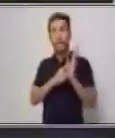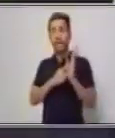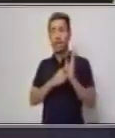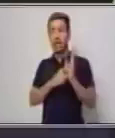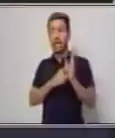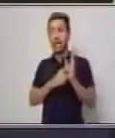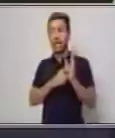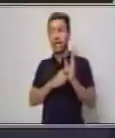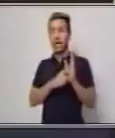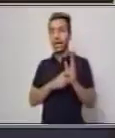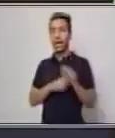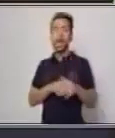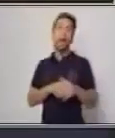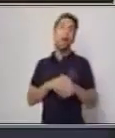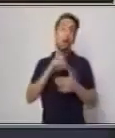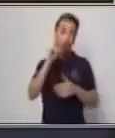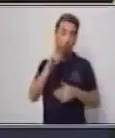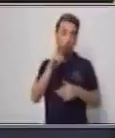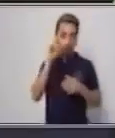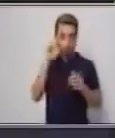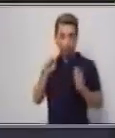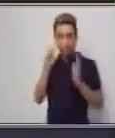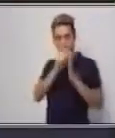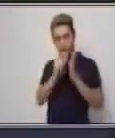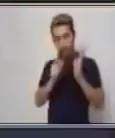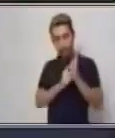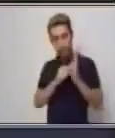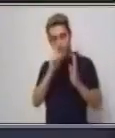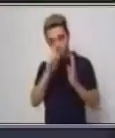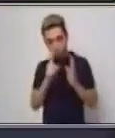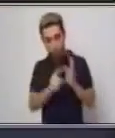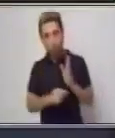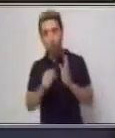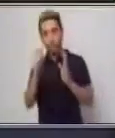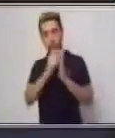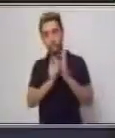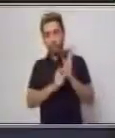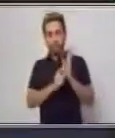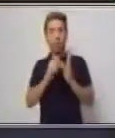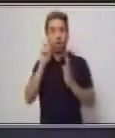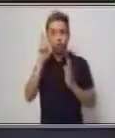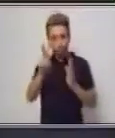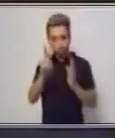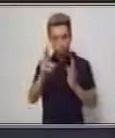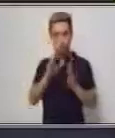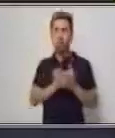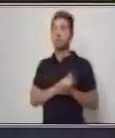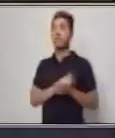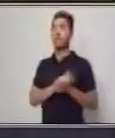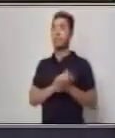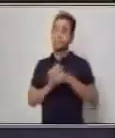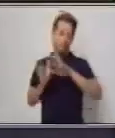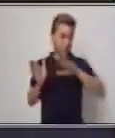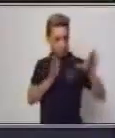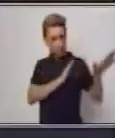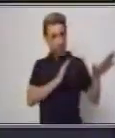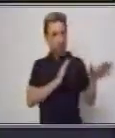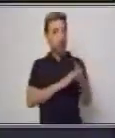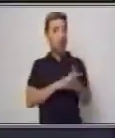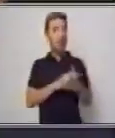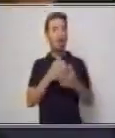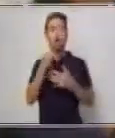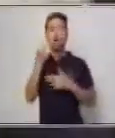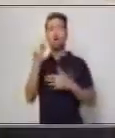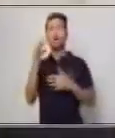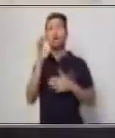divisible dentro de, bueno, el 2, es divisible dentro de 1 y dentro de 2. Ahora vamos a encontrar los